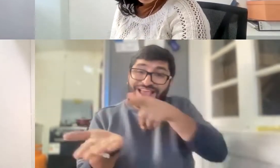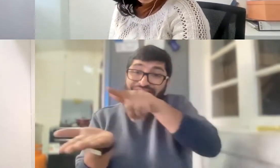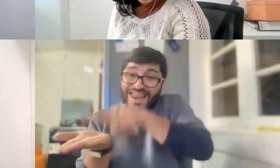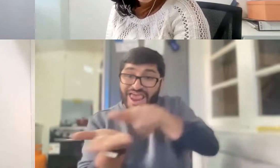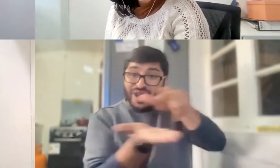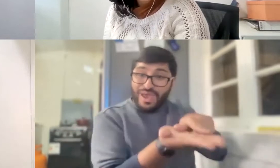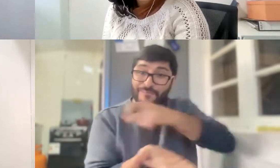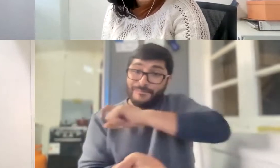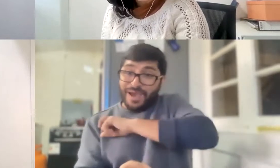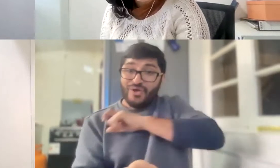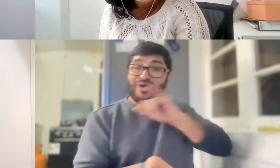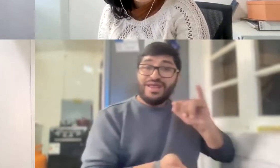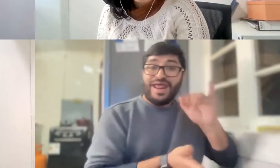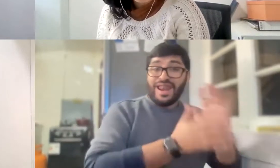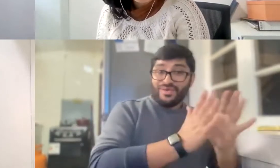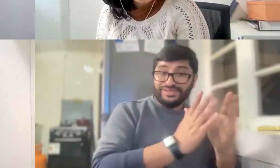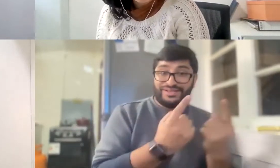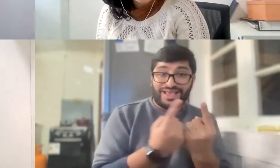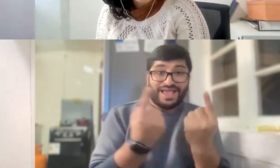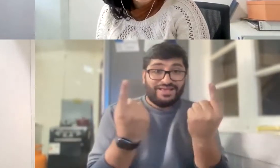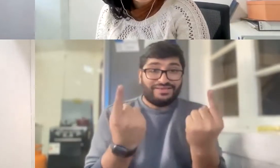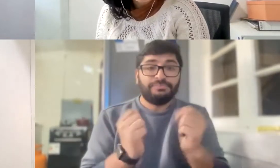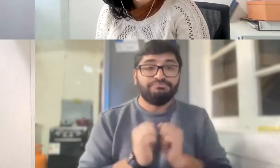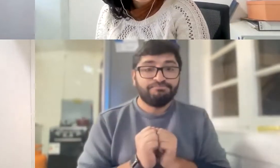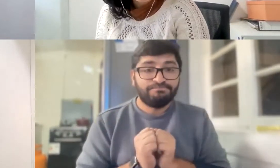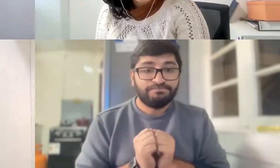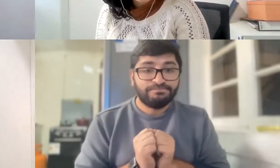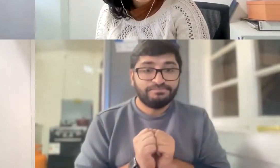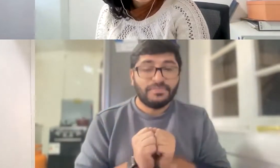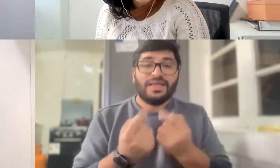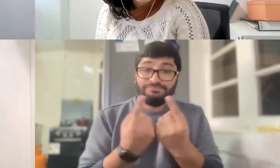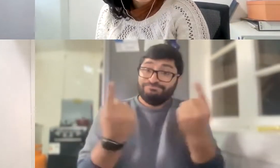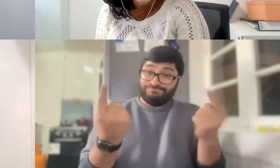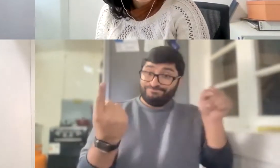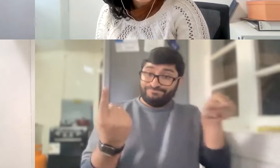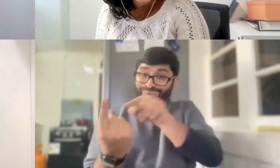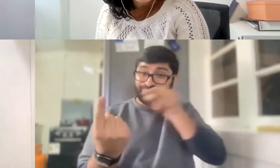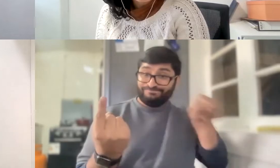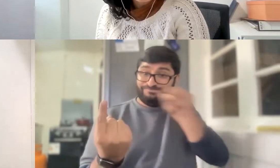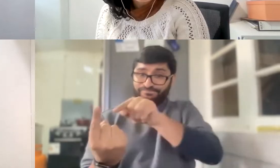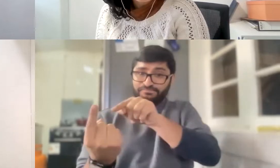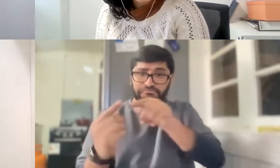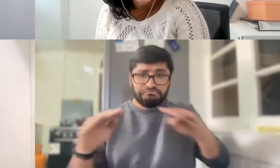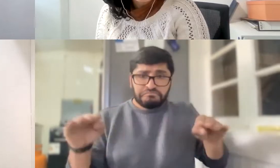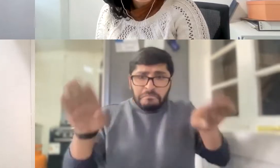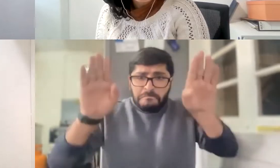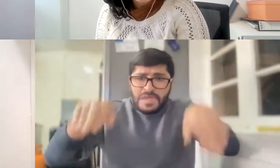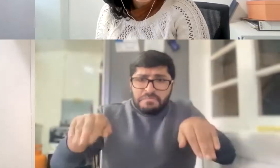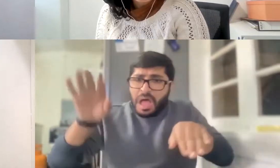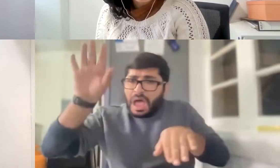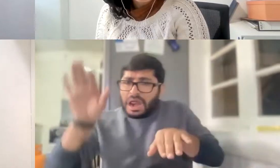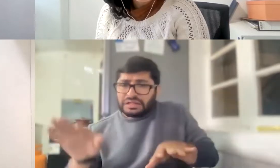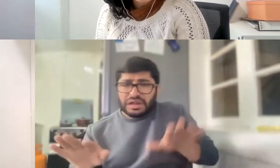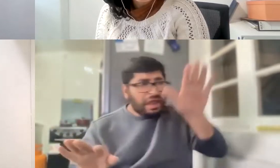destacarlo, porque... Perdón. Por eso la lengua de señas, la lengua de señas y el